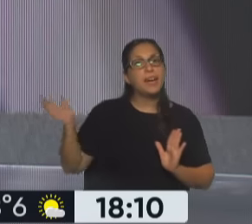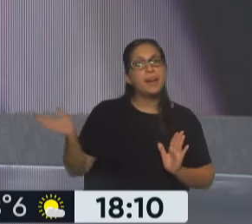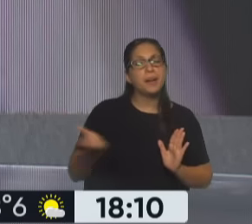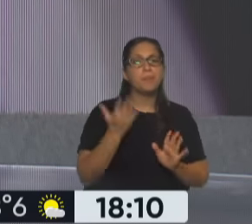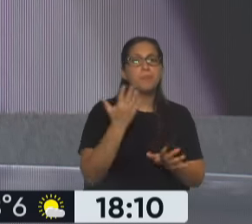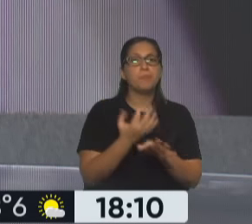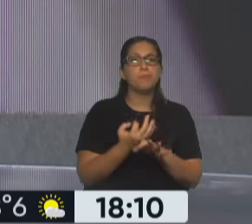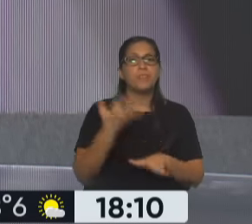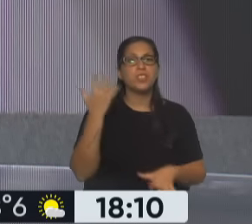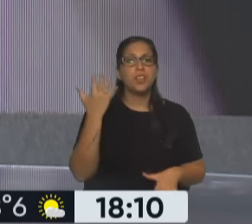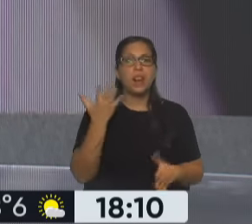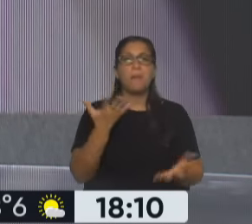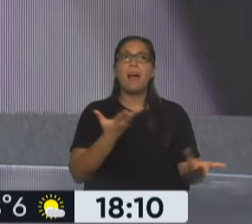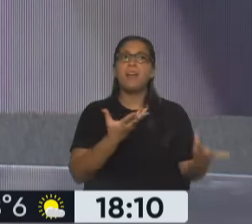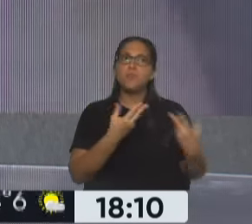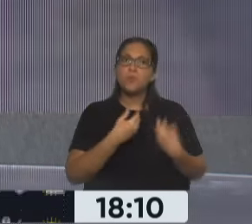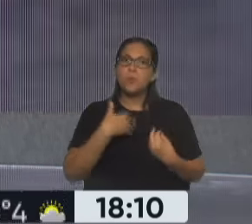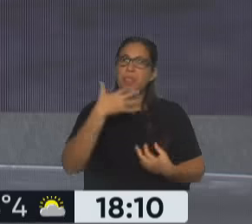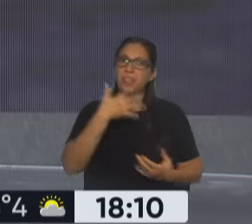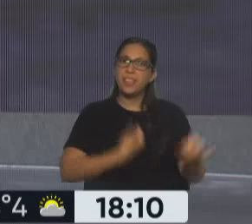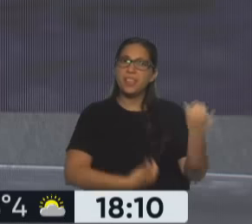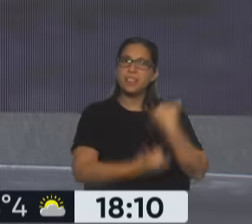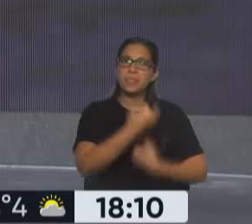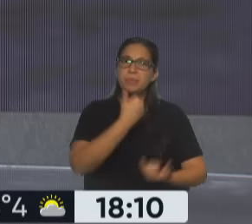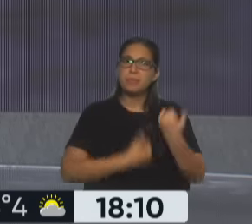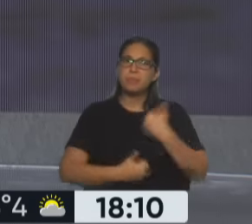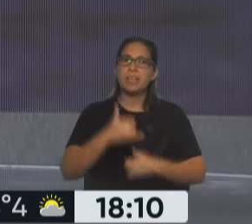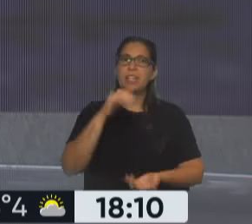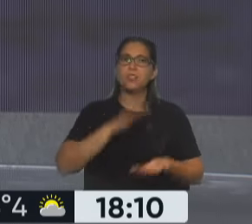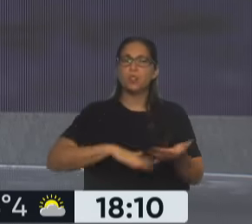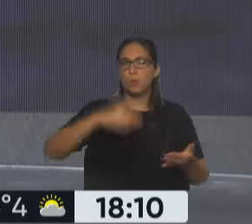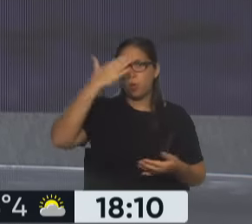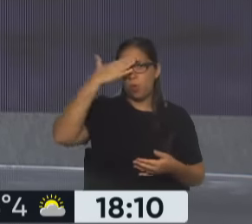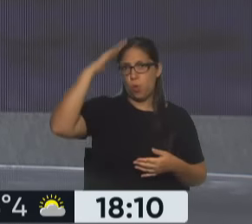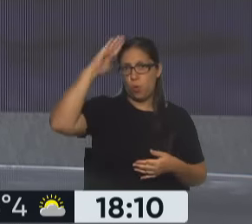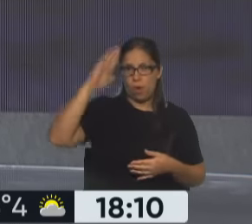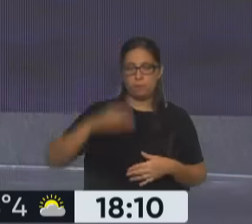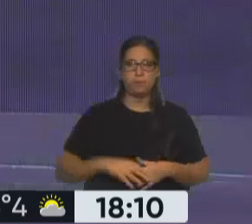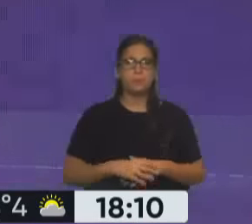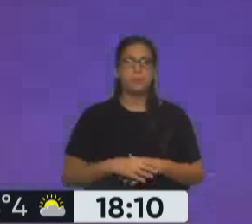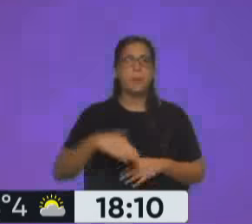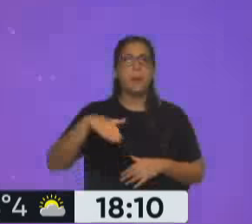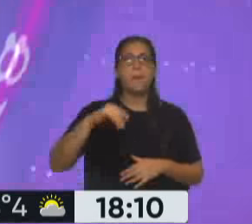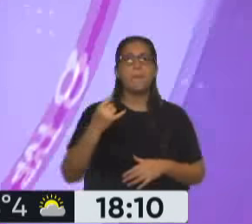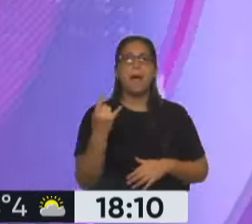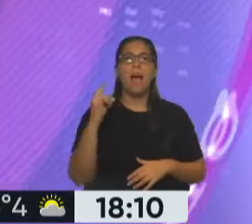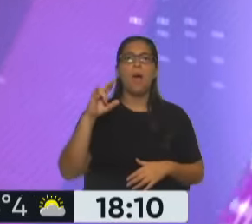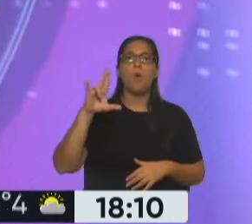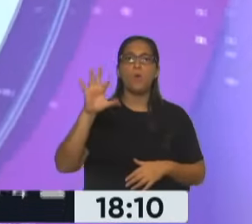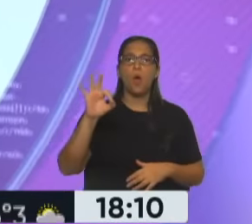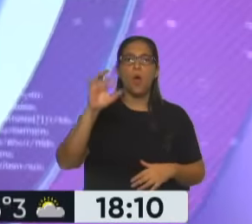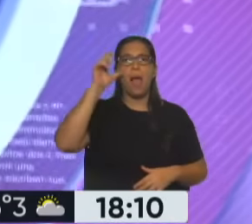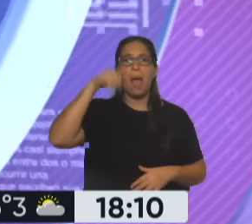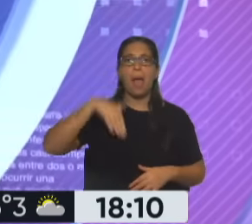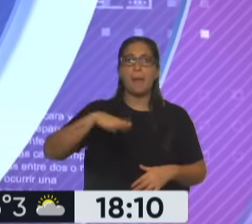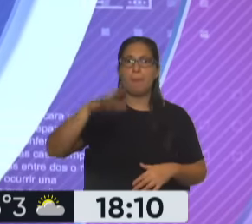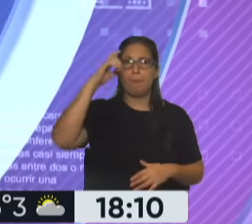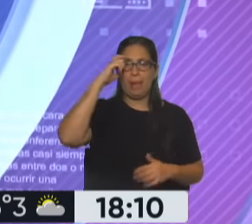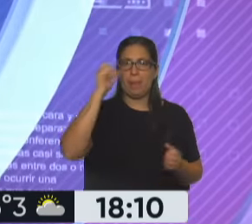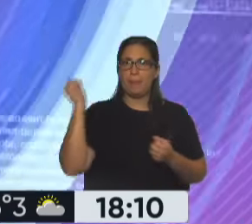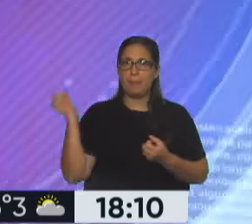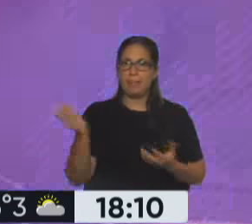especialista que nos estará ayudando a entender el presente y futuro de Cuba. Vamos, Mauro Embe. Es nuestro invitado de